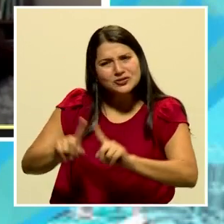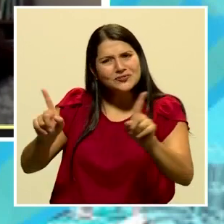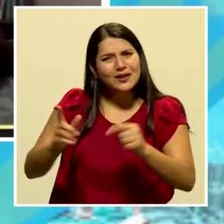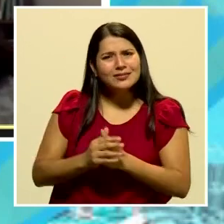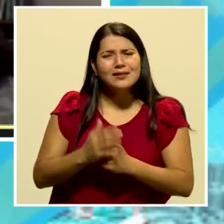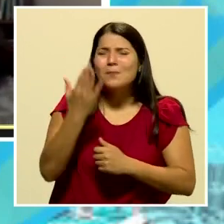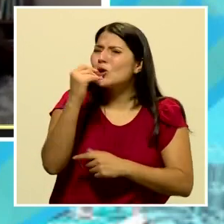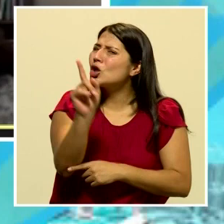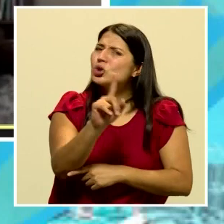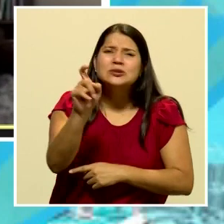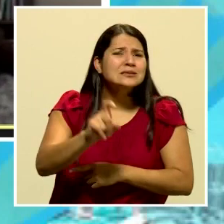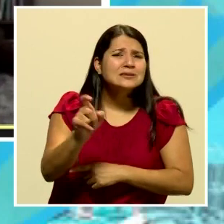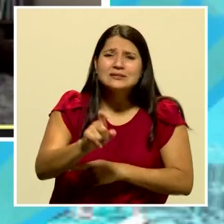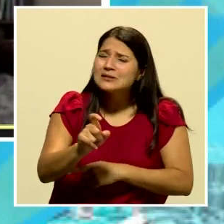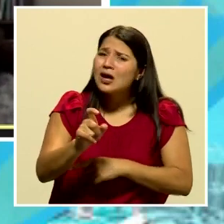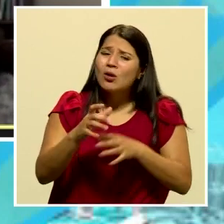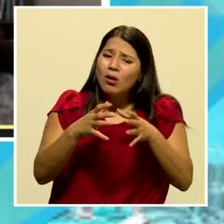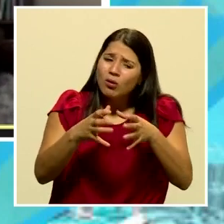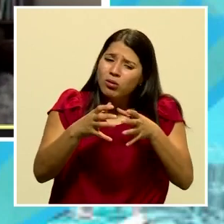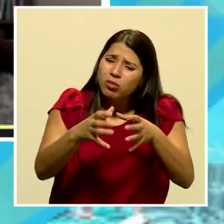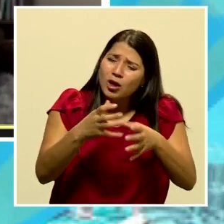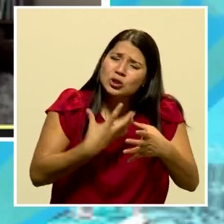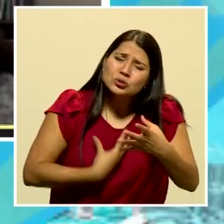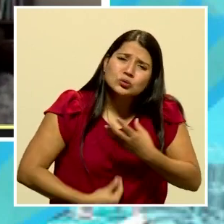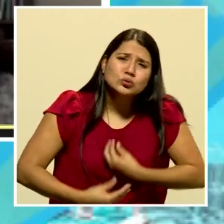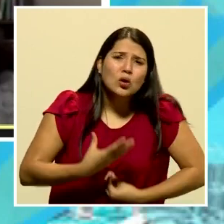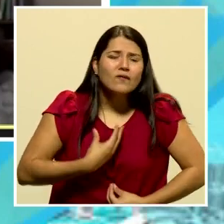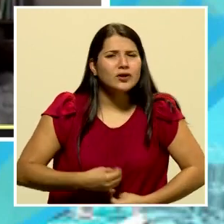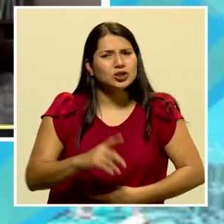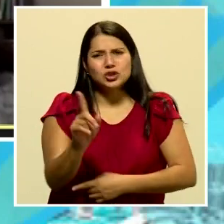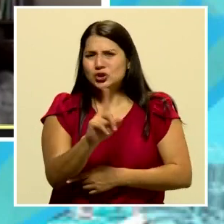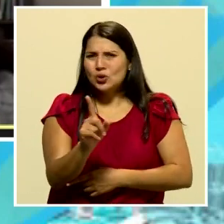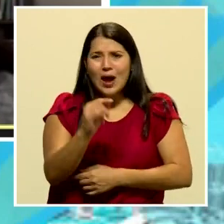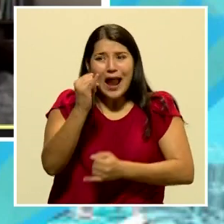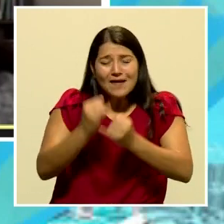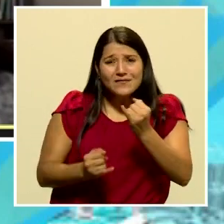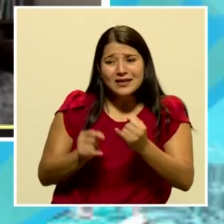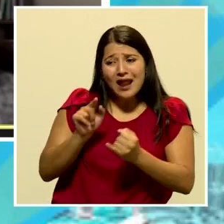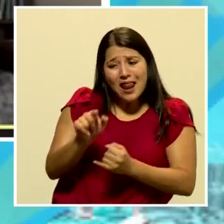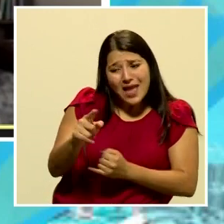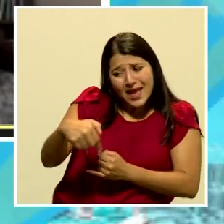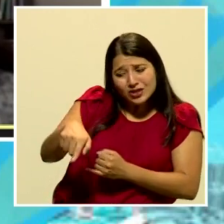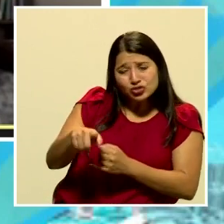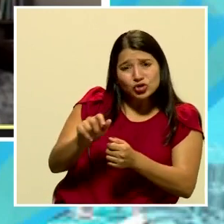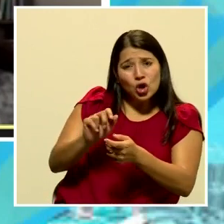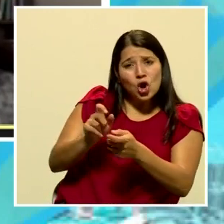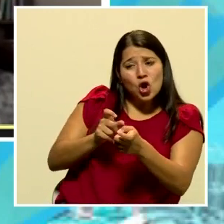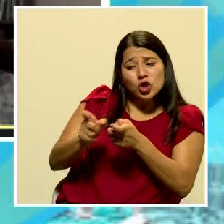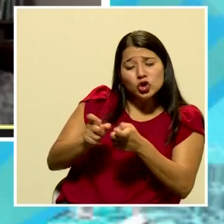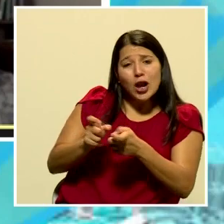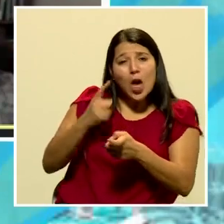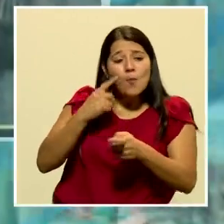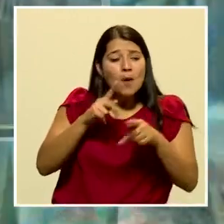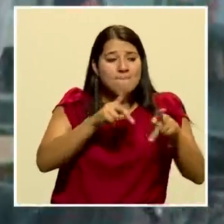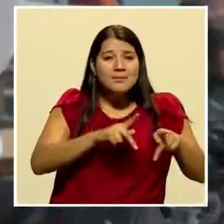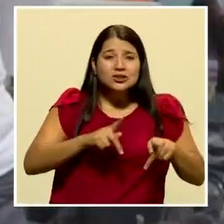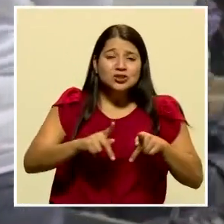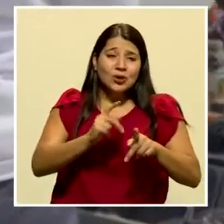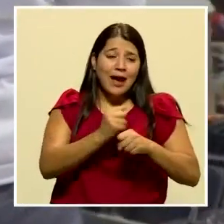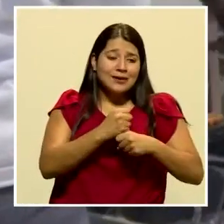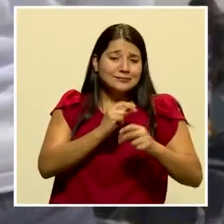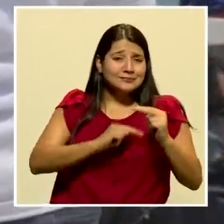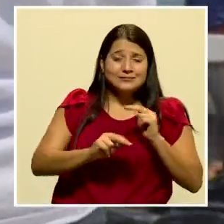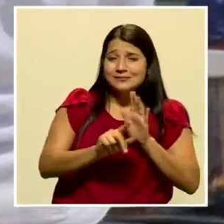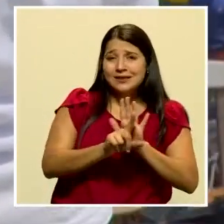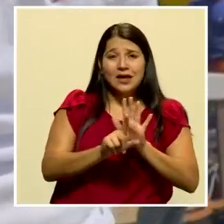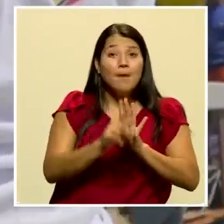es necesario que sufran así. Ellos terminan en manos de estos delincuentes porque los gobiernos no les dan